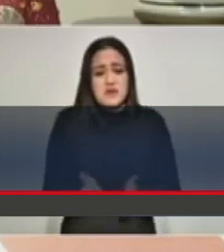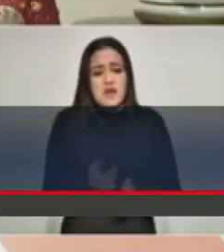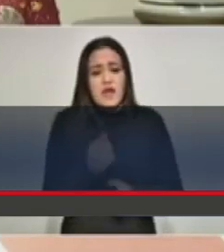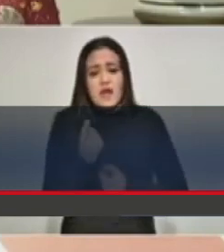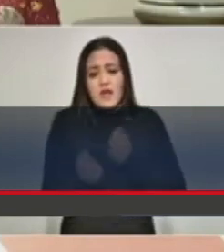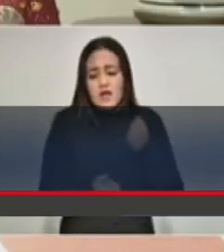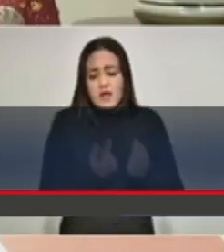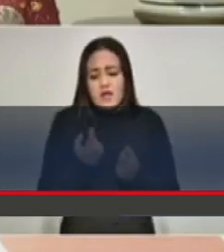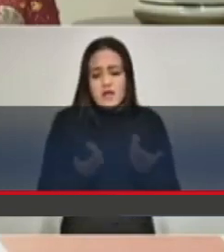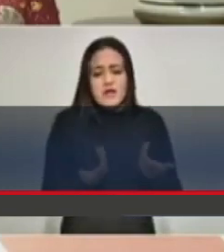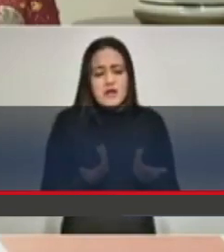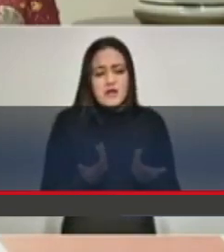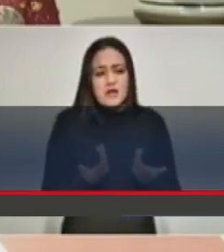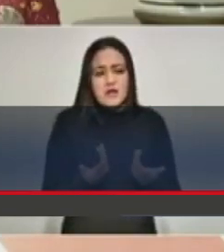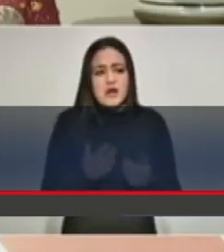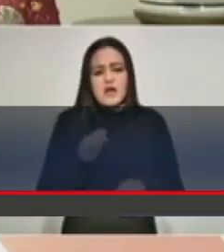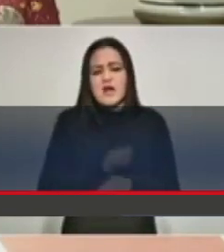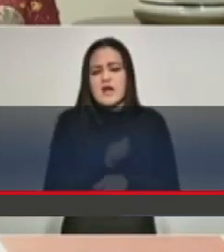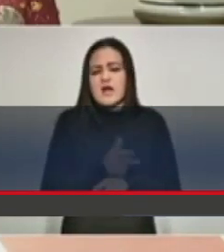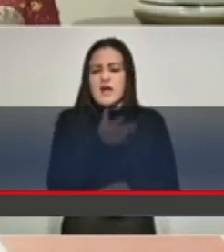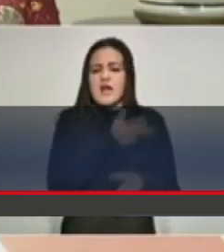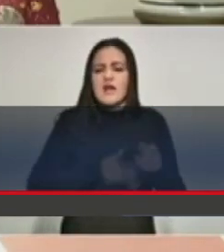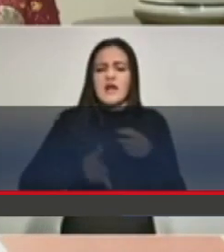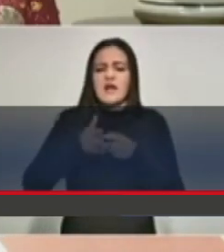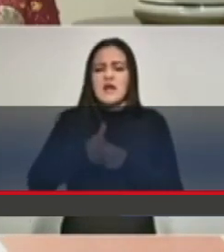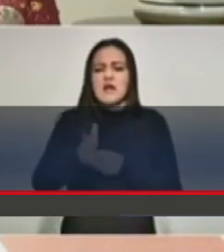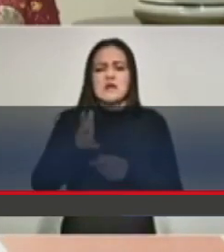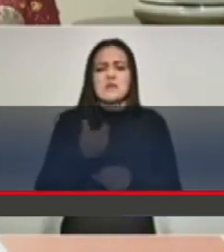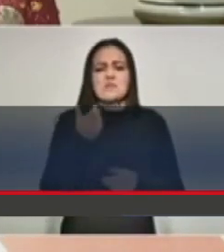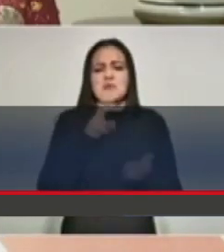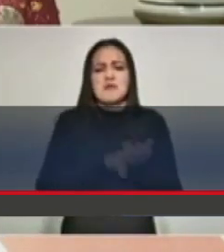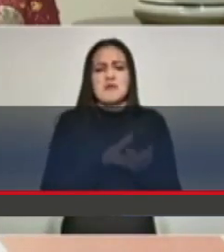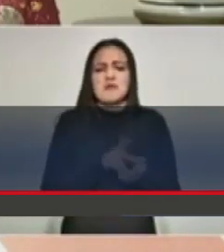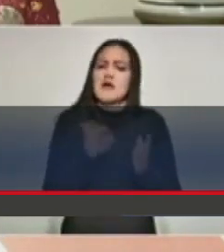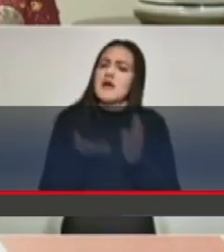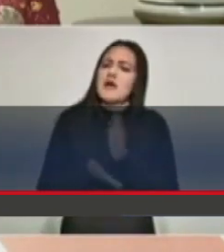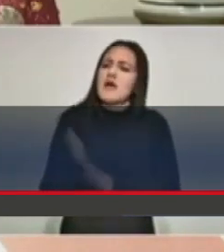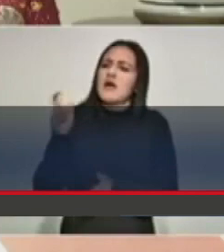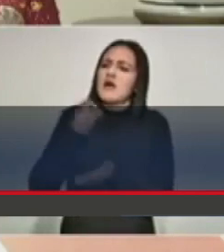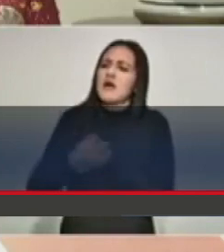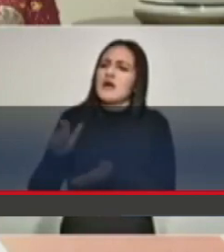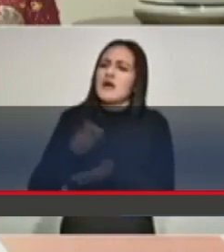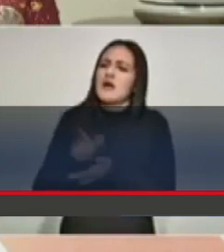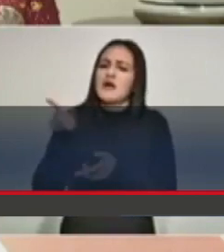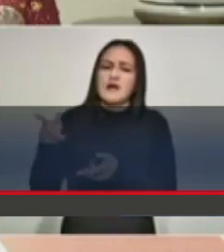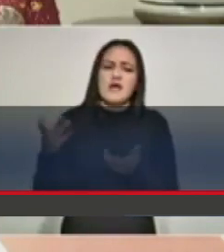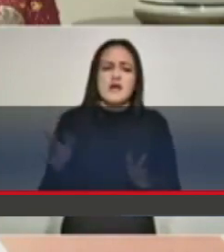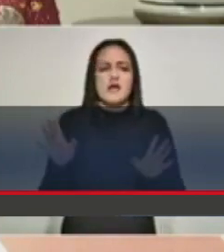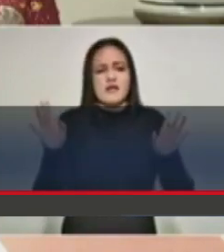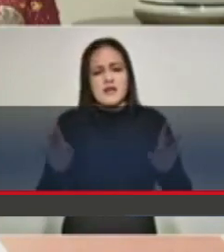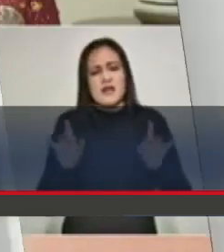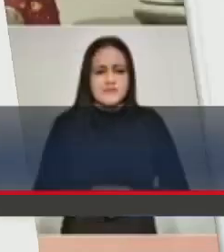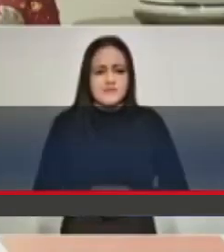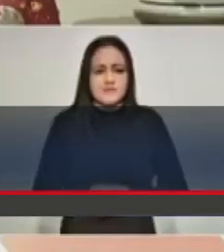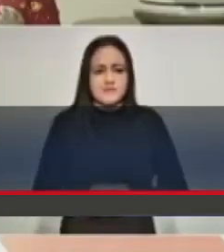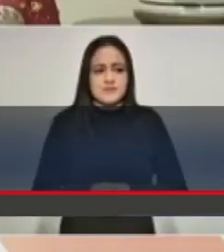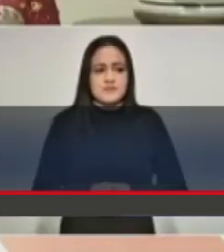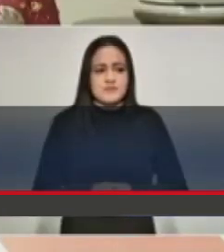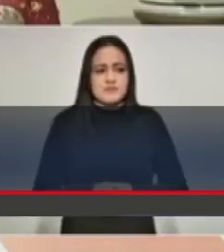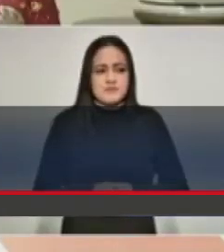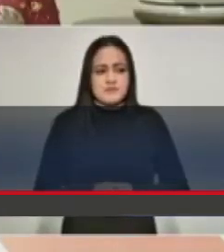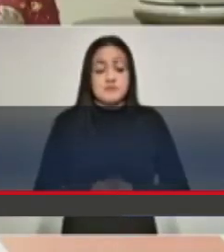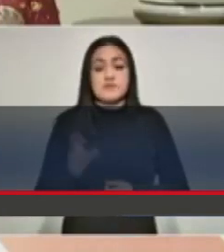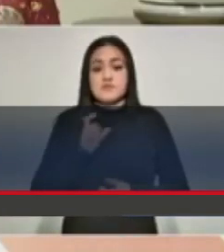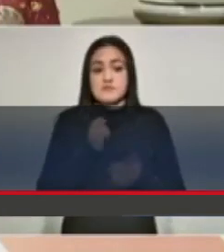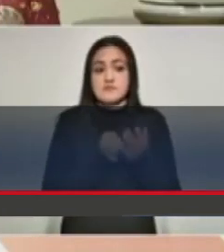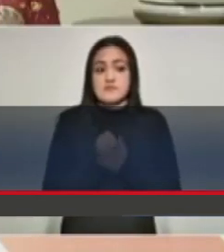otros que llegaban y metían su vehículo sin ningún costo y se iban a comprar a la plaza comercial de enfrente. Cuando se tomó